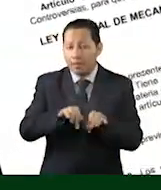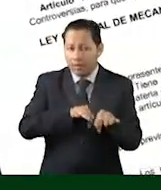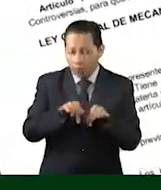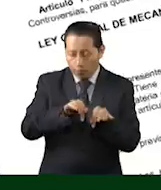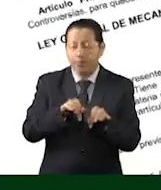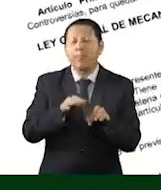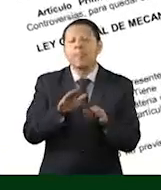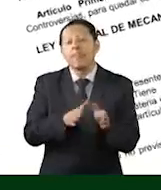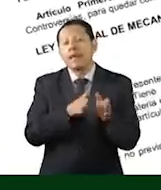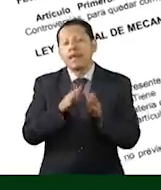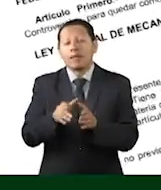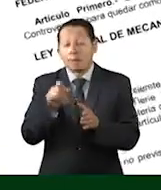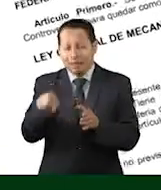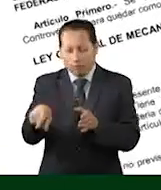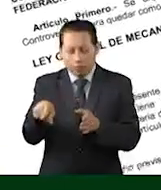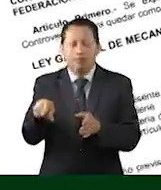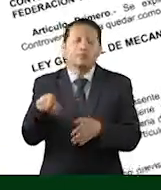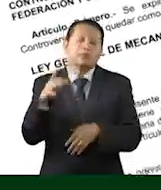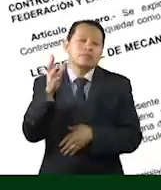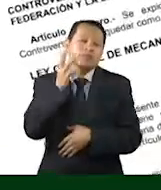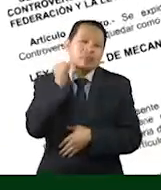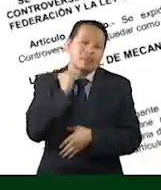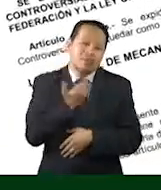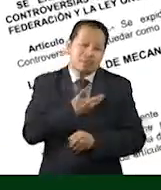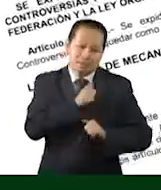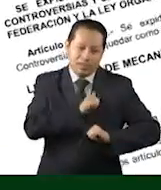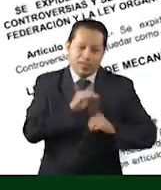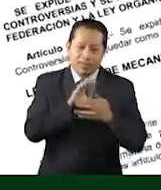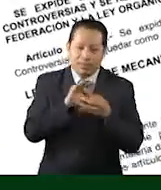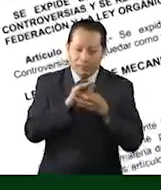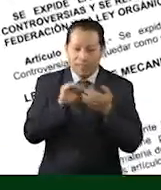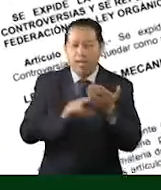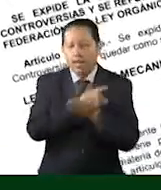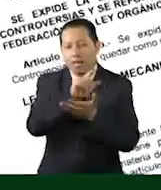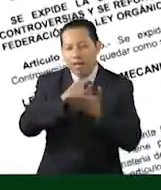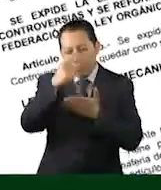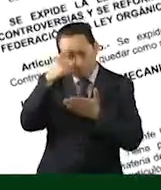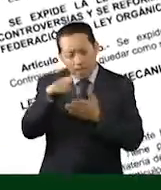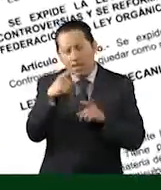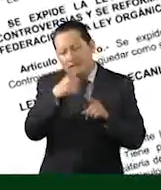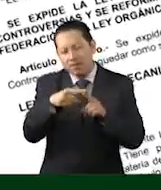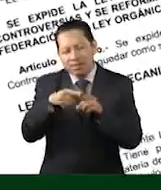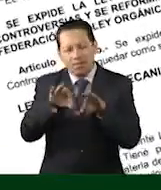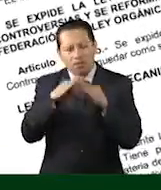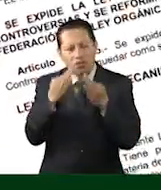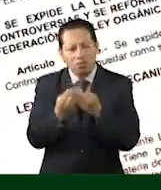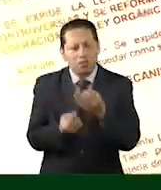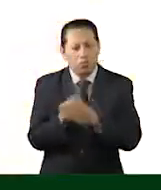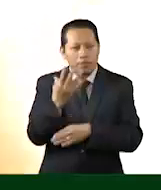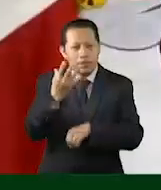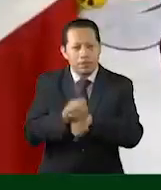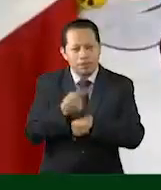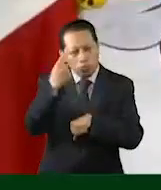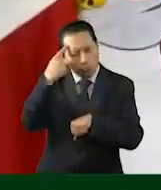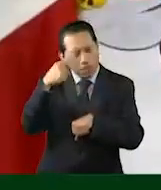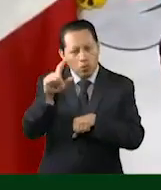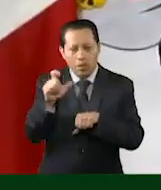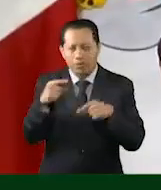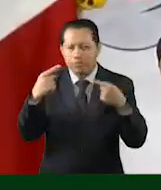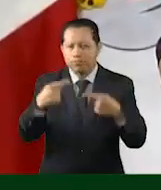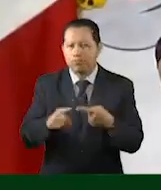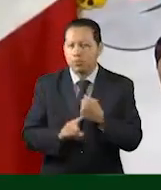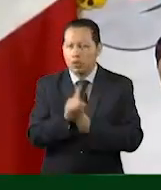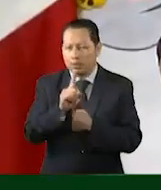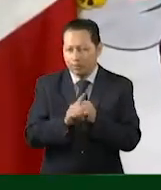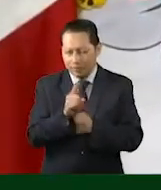la mesa directiva del Senado también habló de la creación de la Ley General de Mecanismos Alternativos de Solución de Controversias. Esta ley